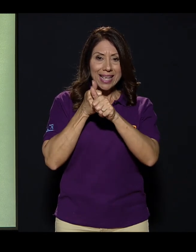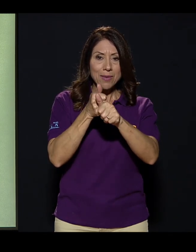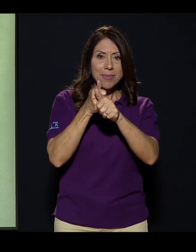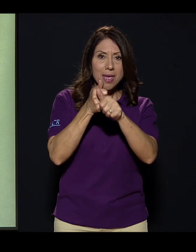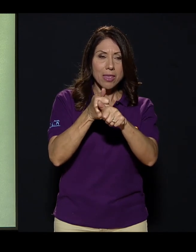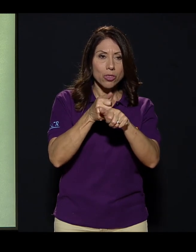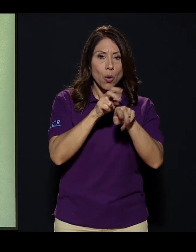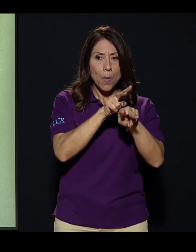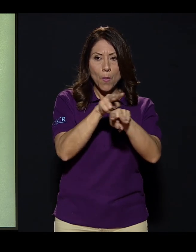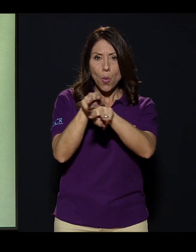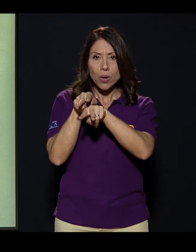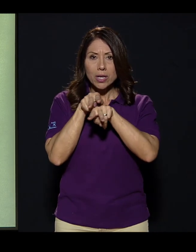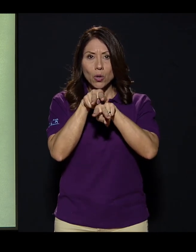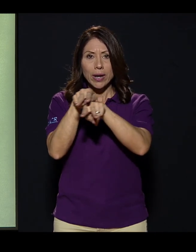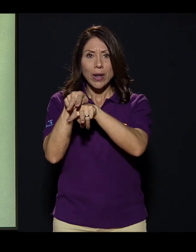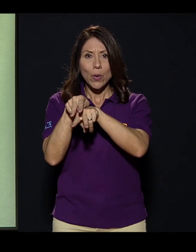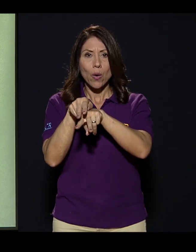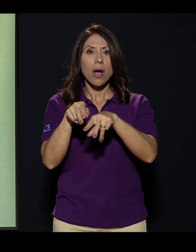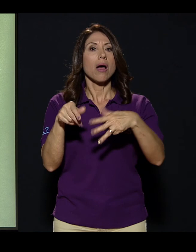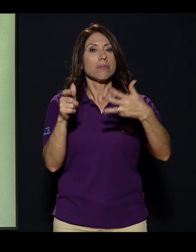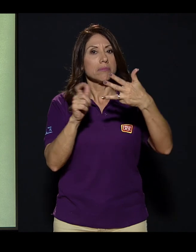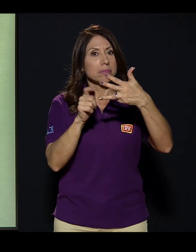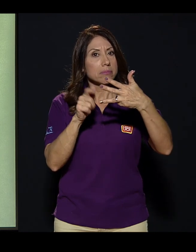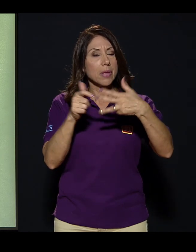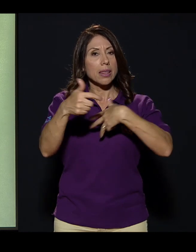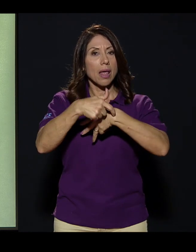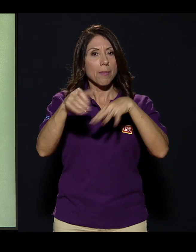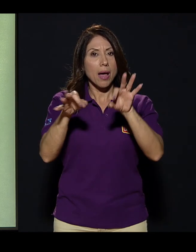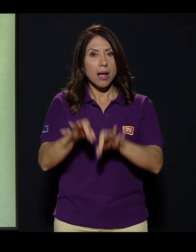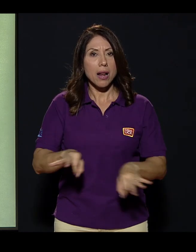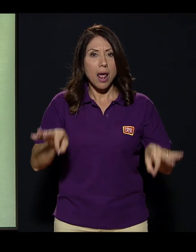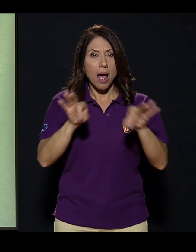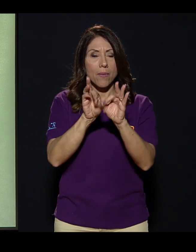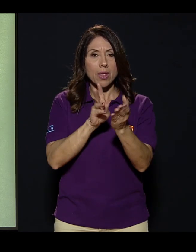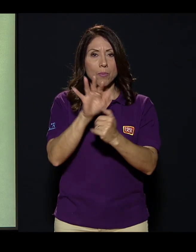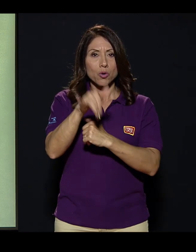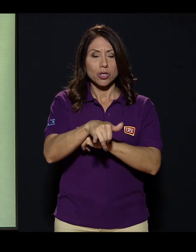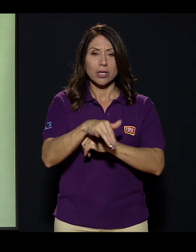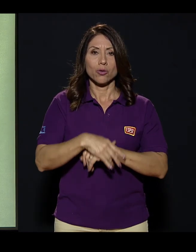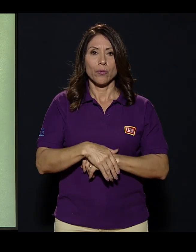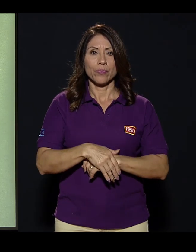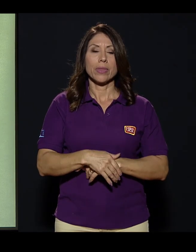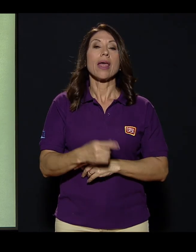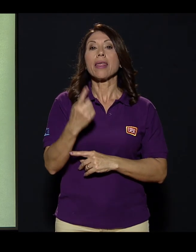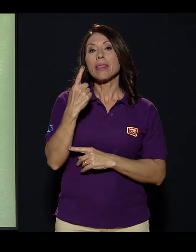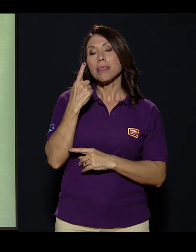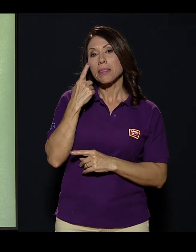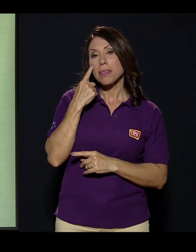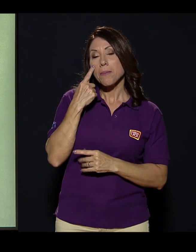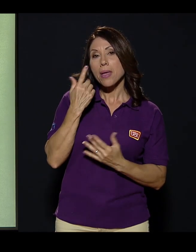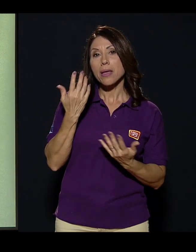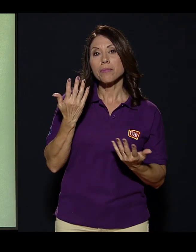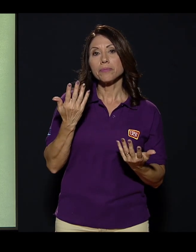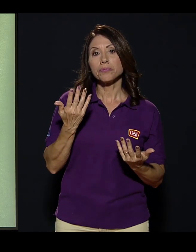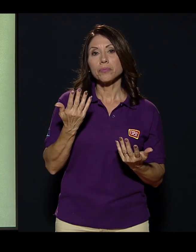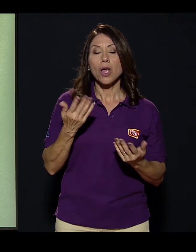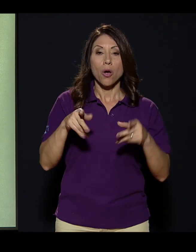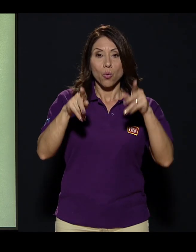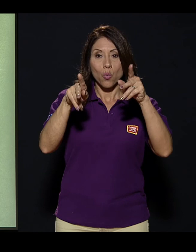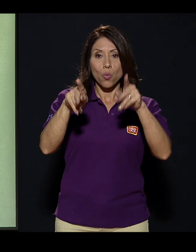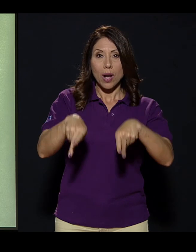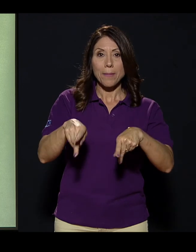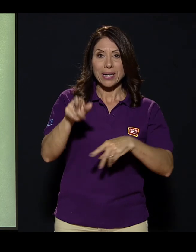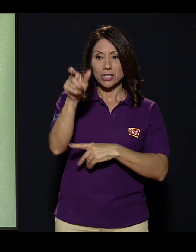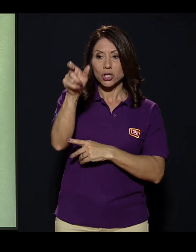persona, normalmente se le da esa responsabilidad de la parte de control y es la que lo va a estar diciendo, hey, te quedan